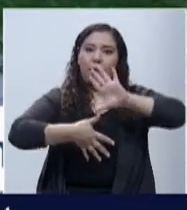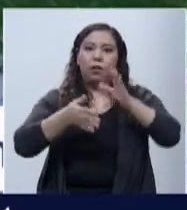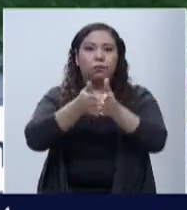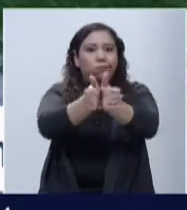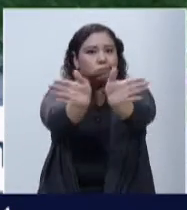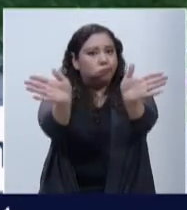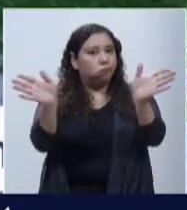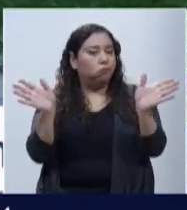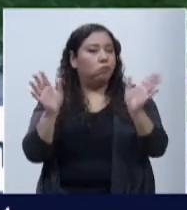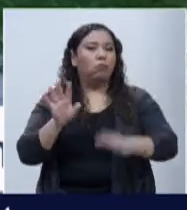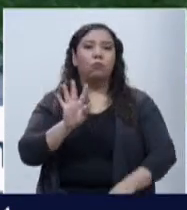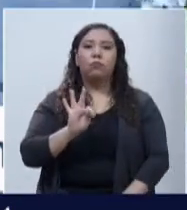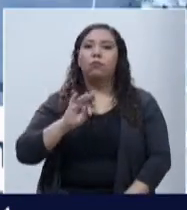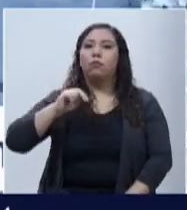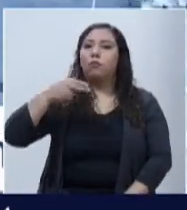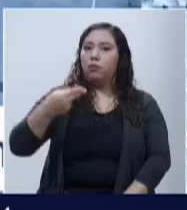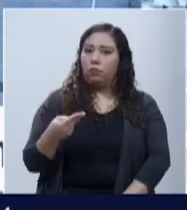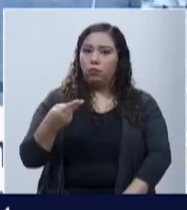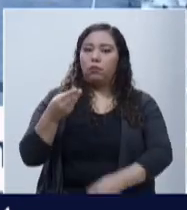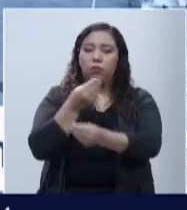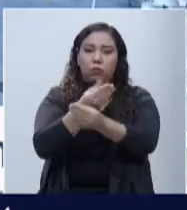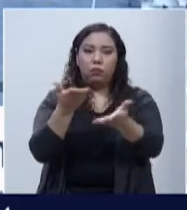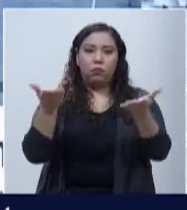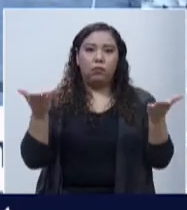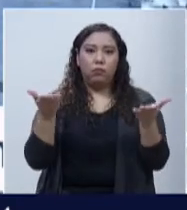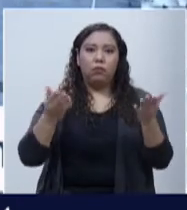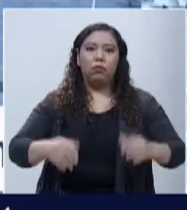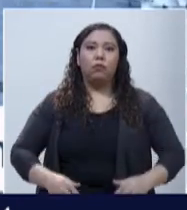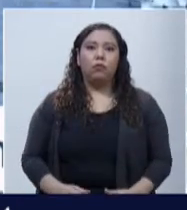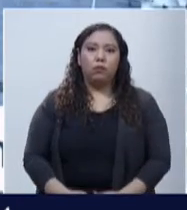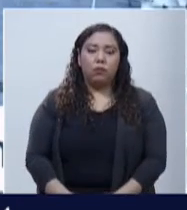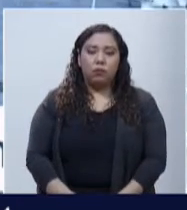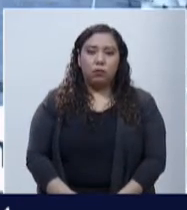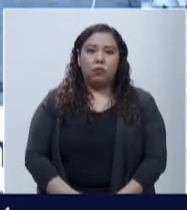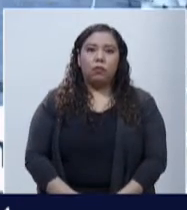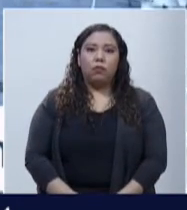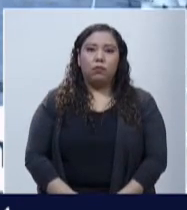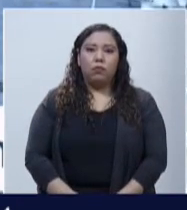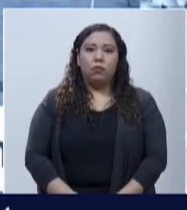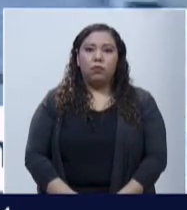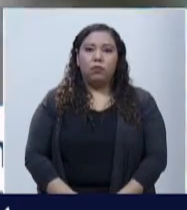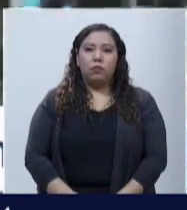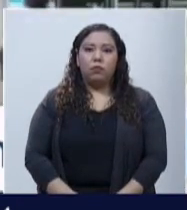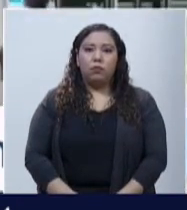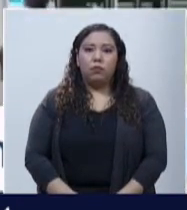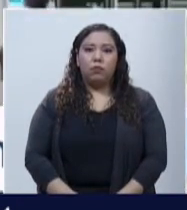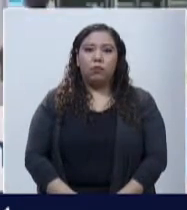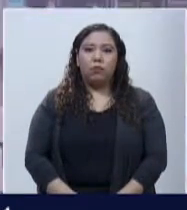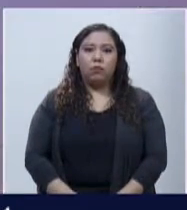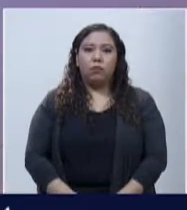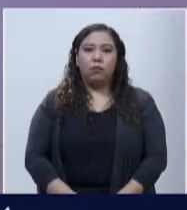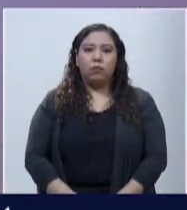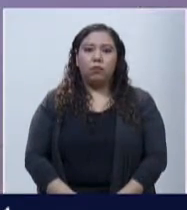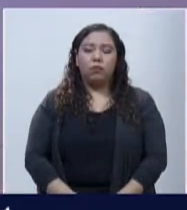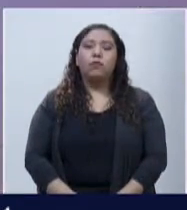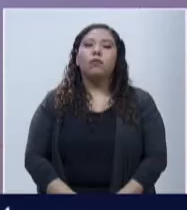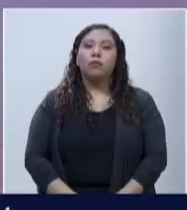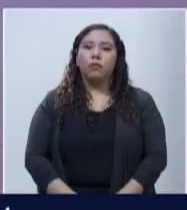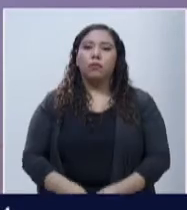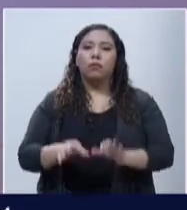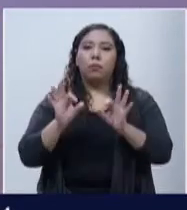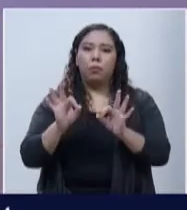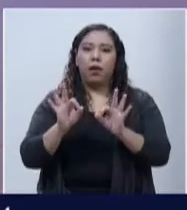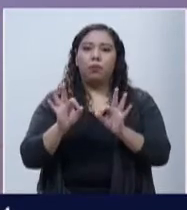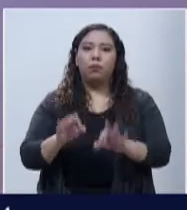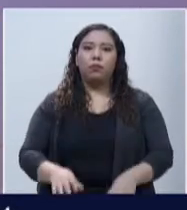para televisión nacional de honduras les informó jairo rivera mena y en este día